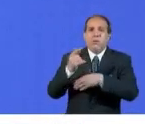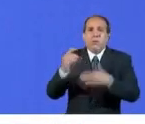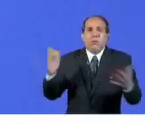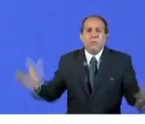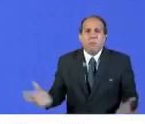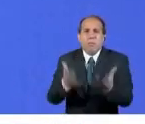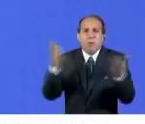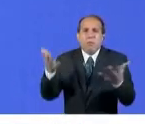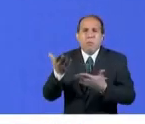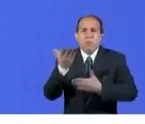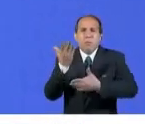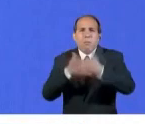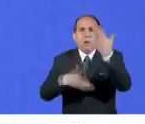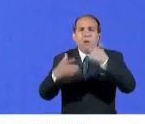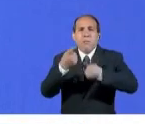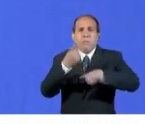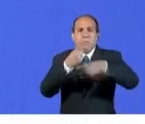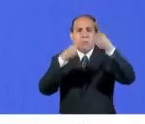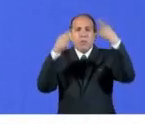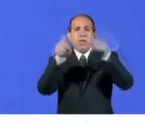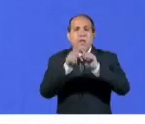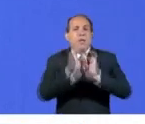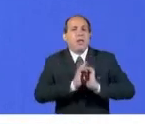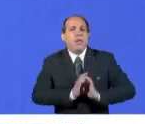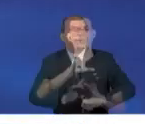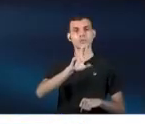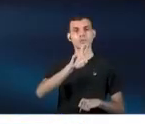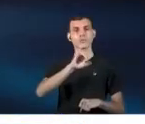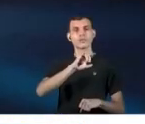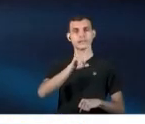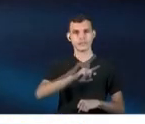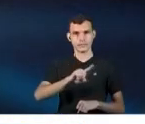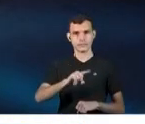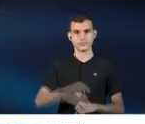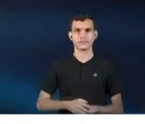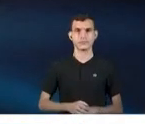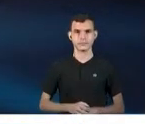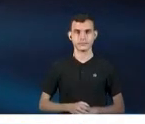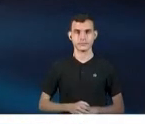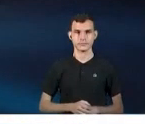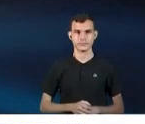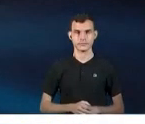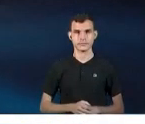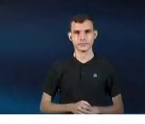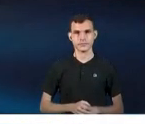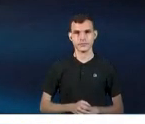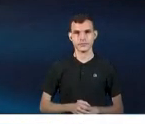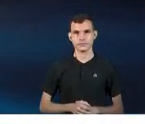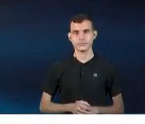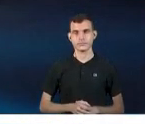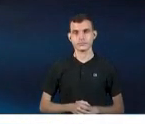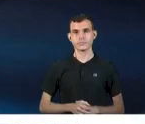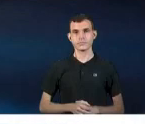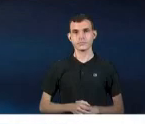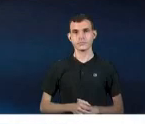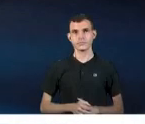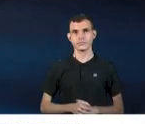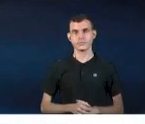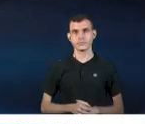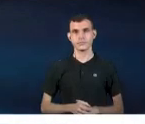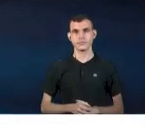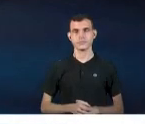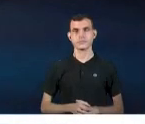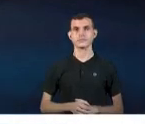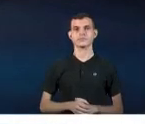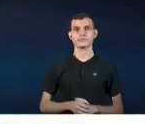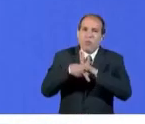por su parte a inicios de noviembre su decisión unilateral de reducir 10% los aranceles a sus importaciones como medida para contener la